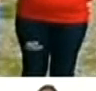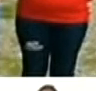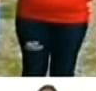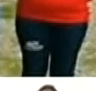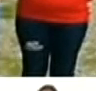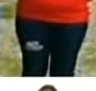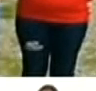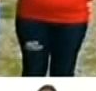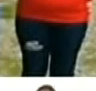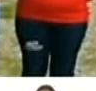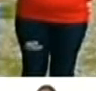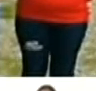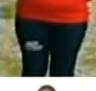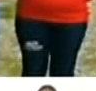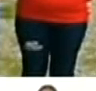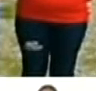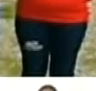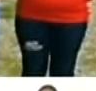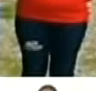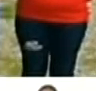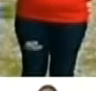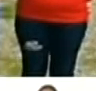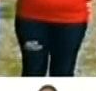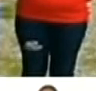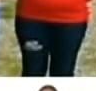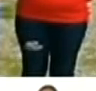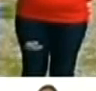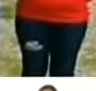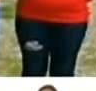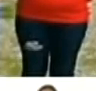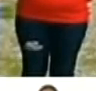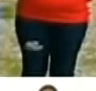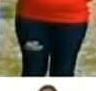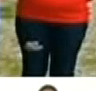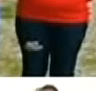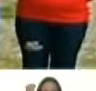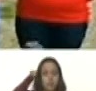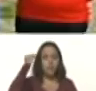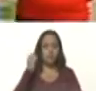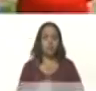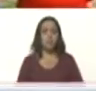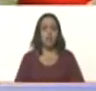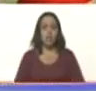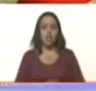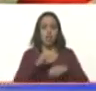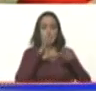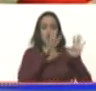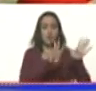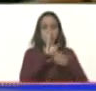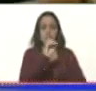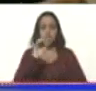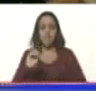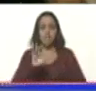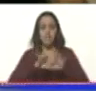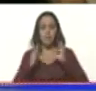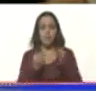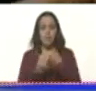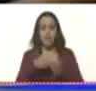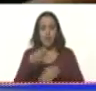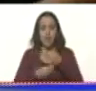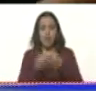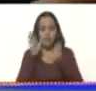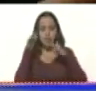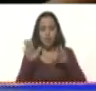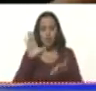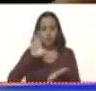base de misiones. La base de misiones Generalísimo Francisco de Miranda. Son 900 familias que se van a atender con el punto y círculo, y que